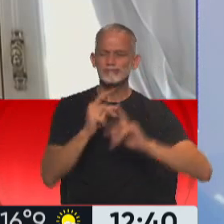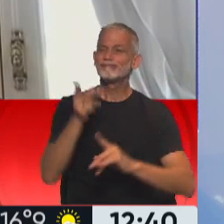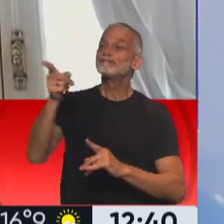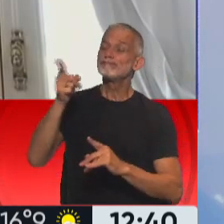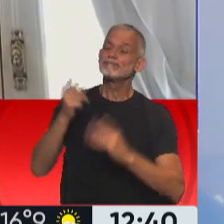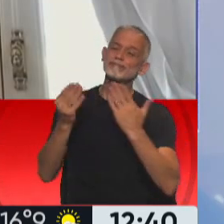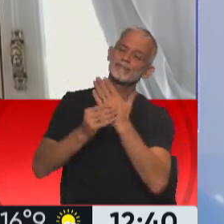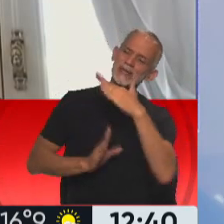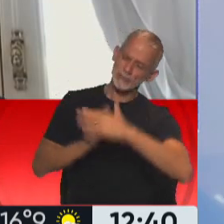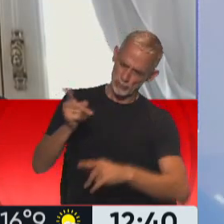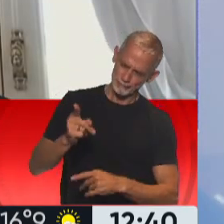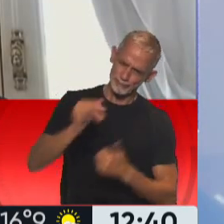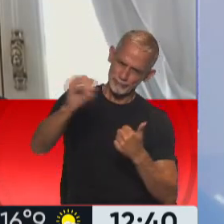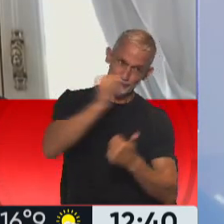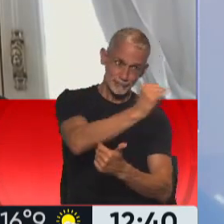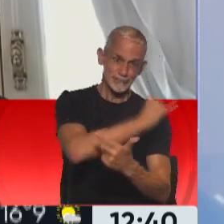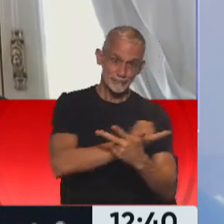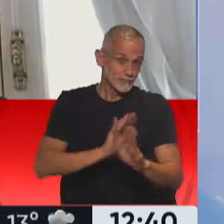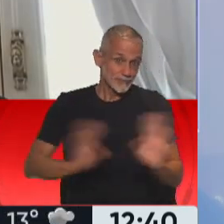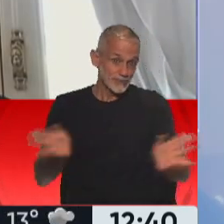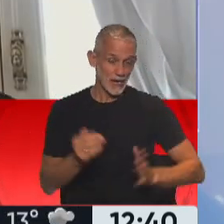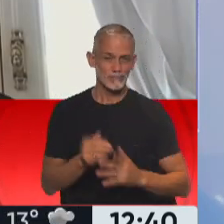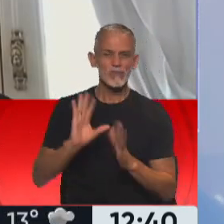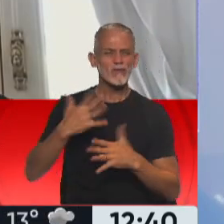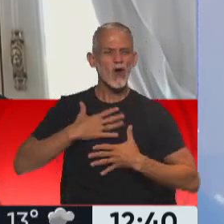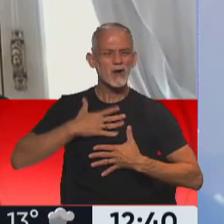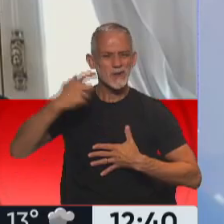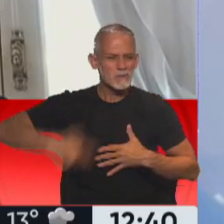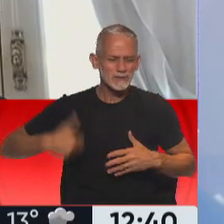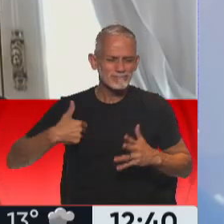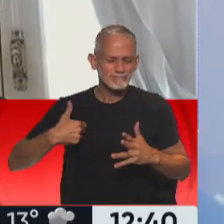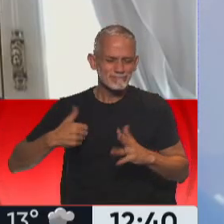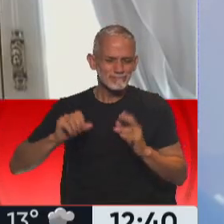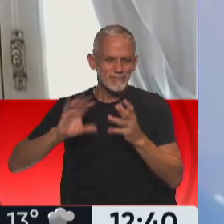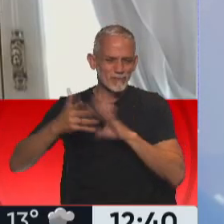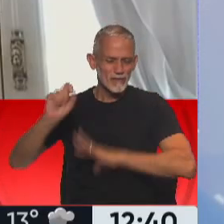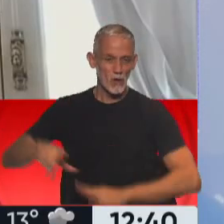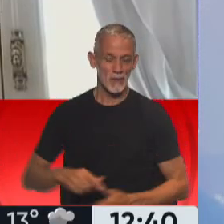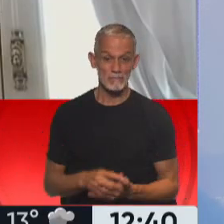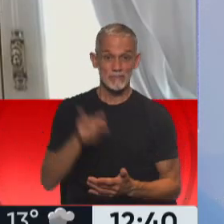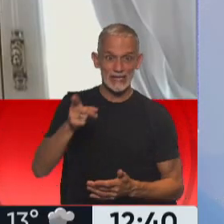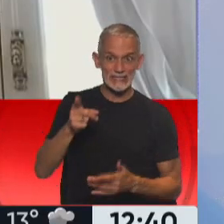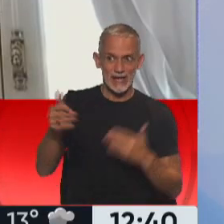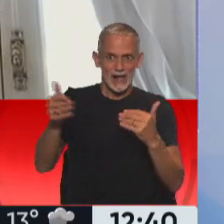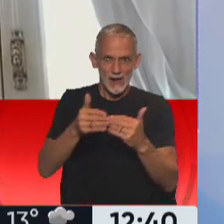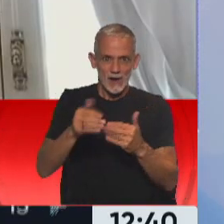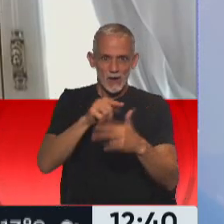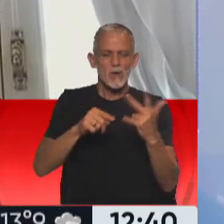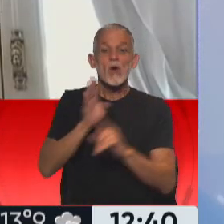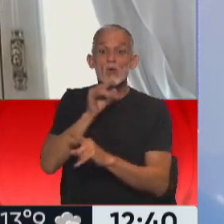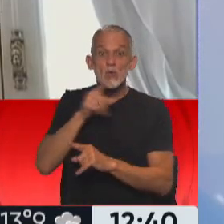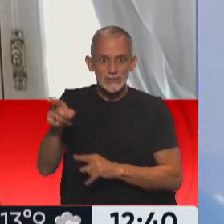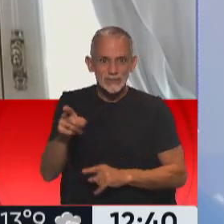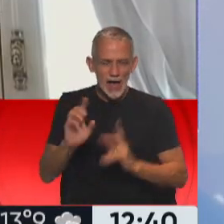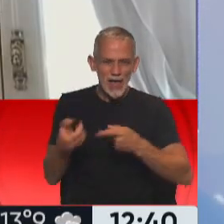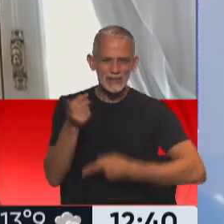diplomacia muy personal, Claro. muy personal. Había logrado un acercamiento muy grande con Rusia, yo